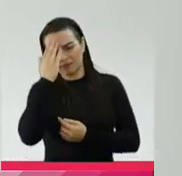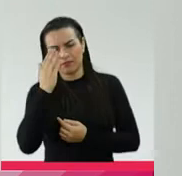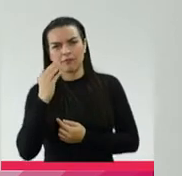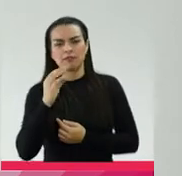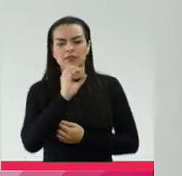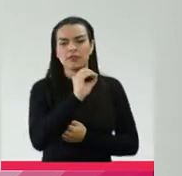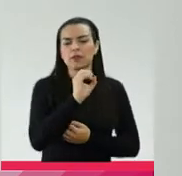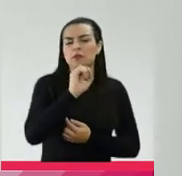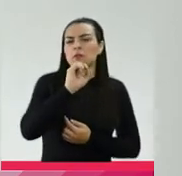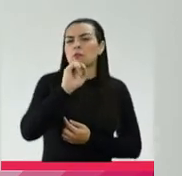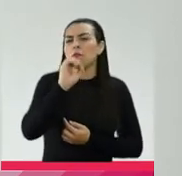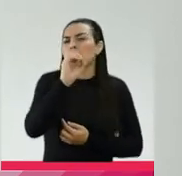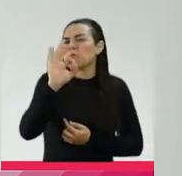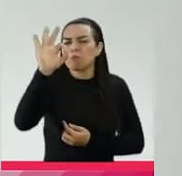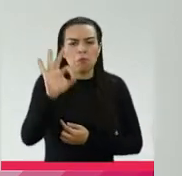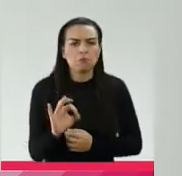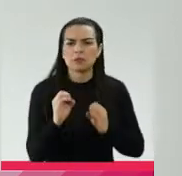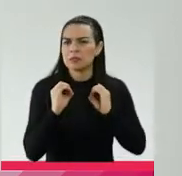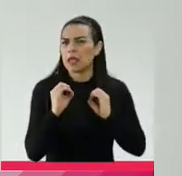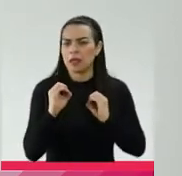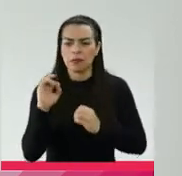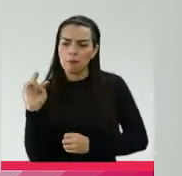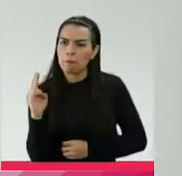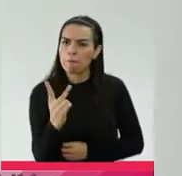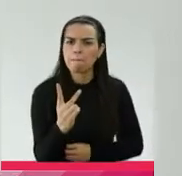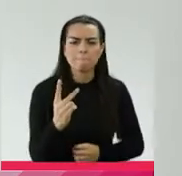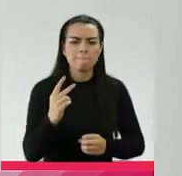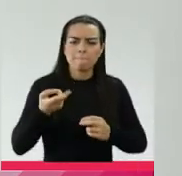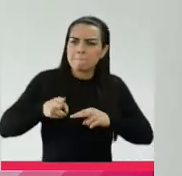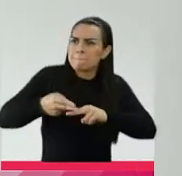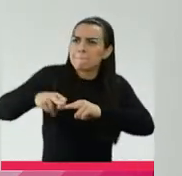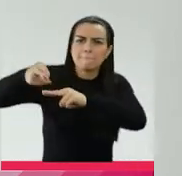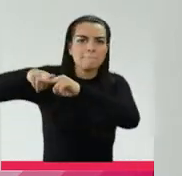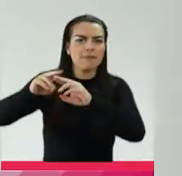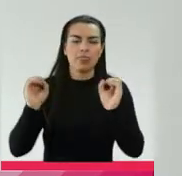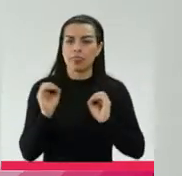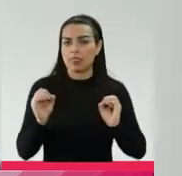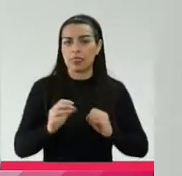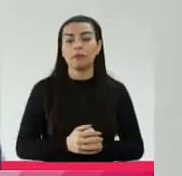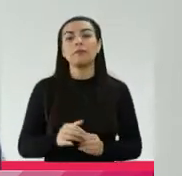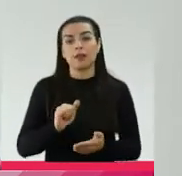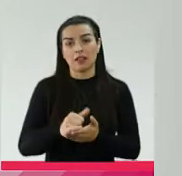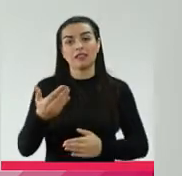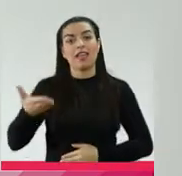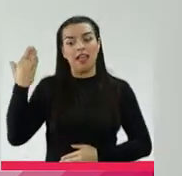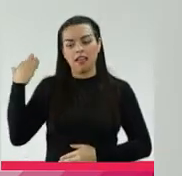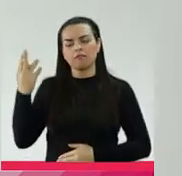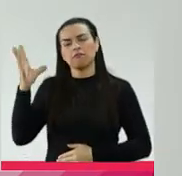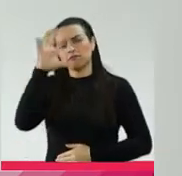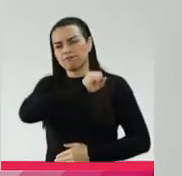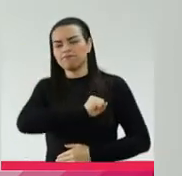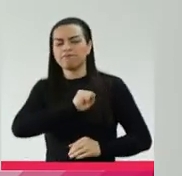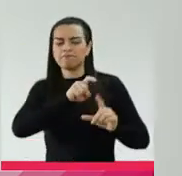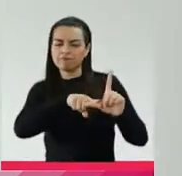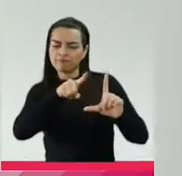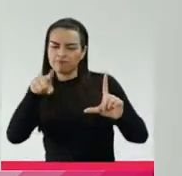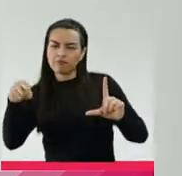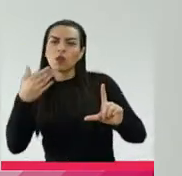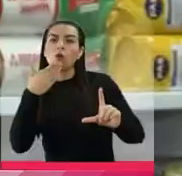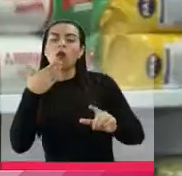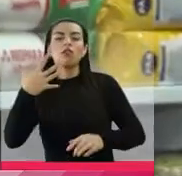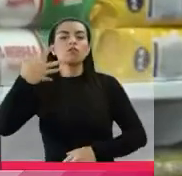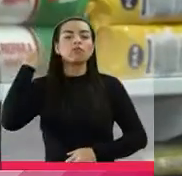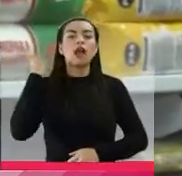un valor que desde el punto de vista estadístico habíamos observado en la década de los 70s y en el año